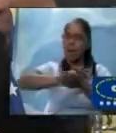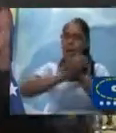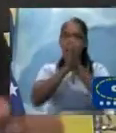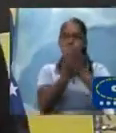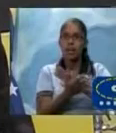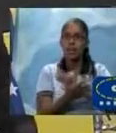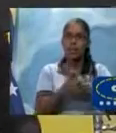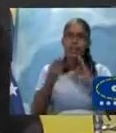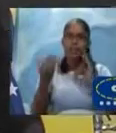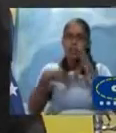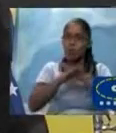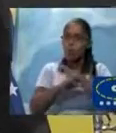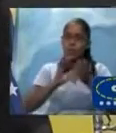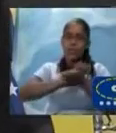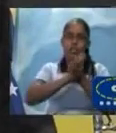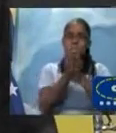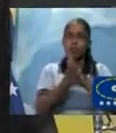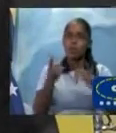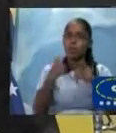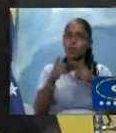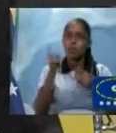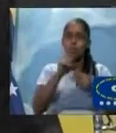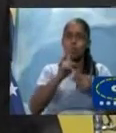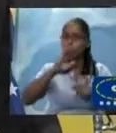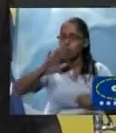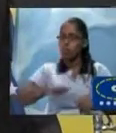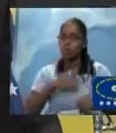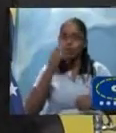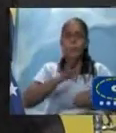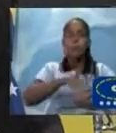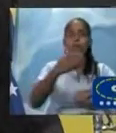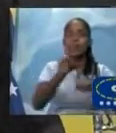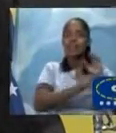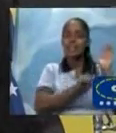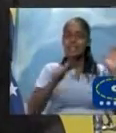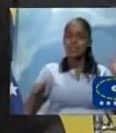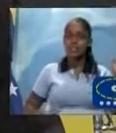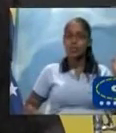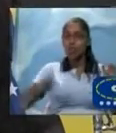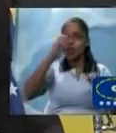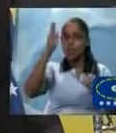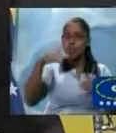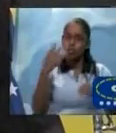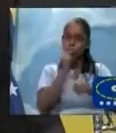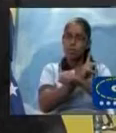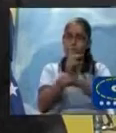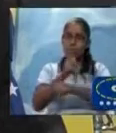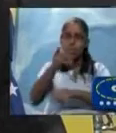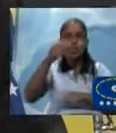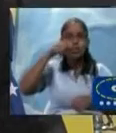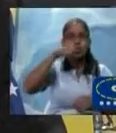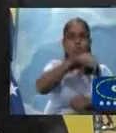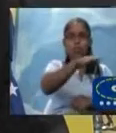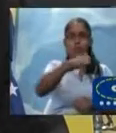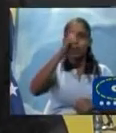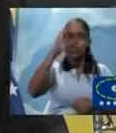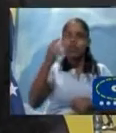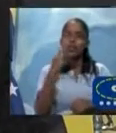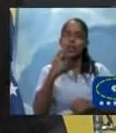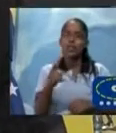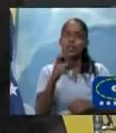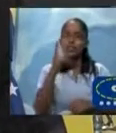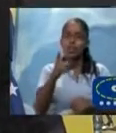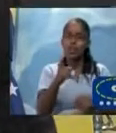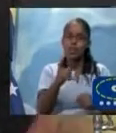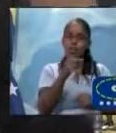los vamos a destruir, pero no podrán, porque el Señor, el Dios que protege a su pueblo, el Dios que ha dicho, Él